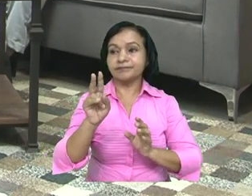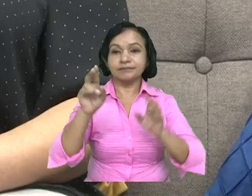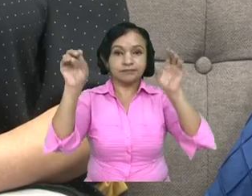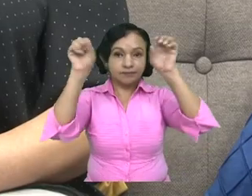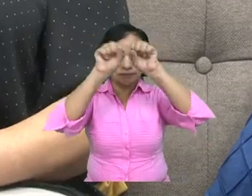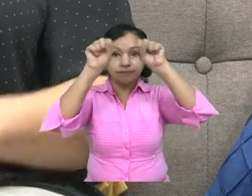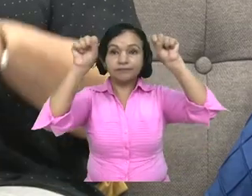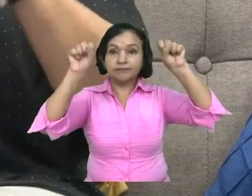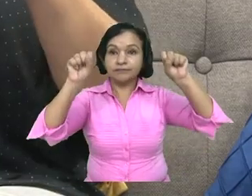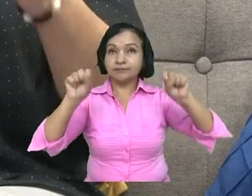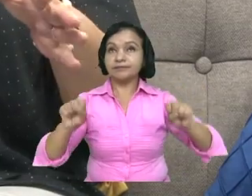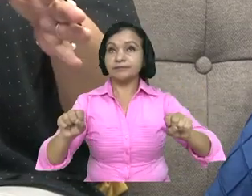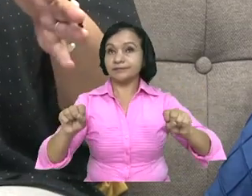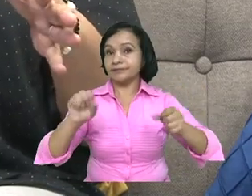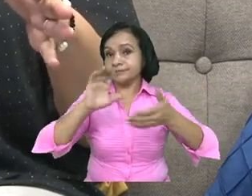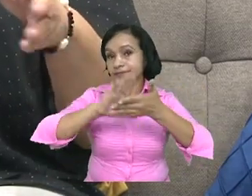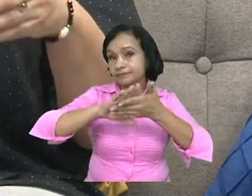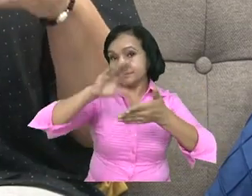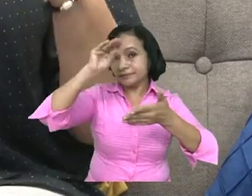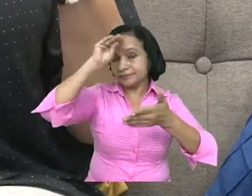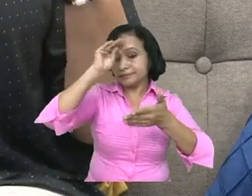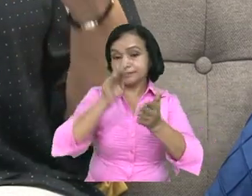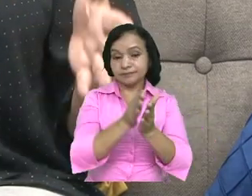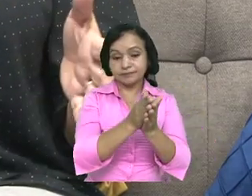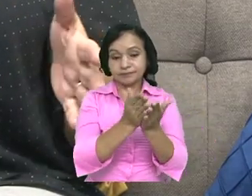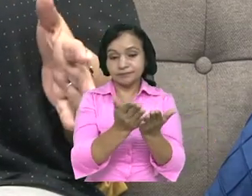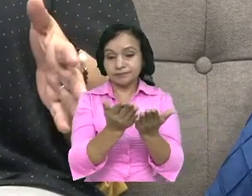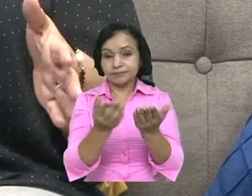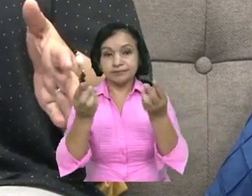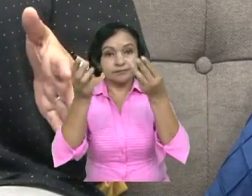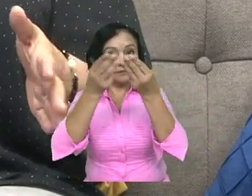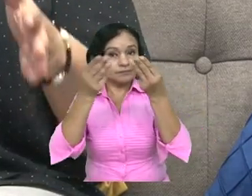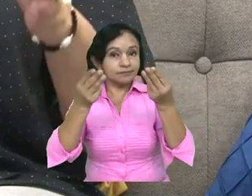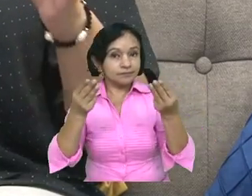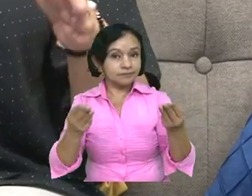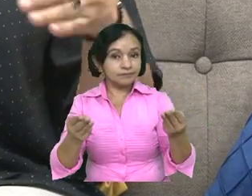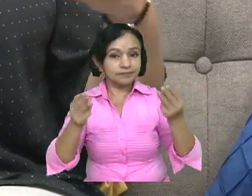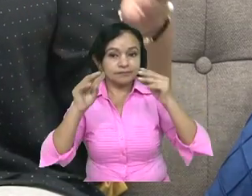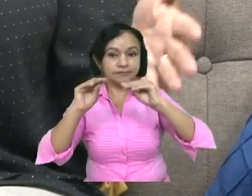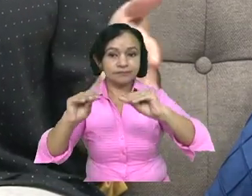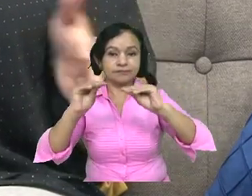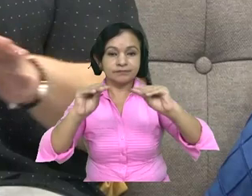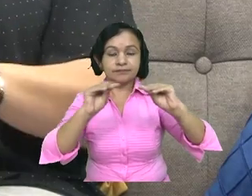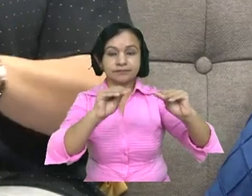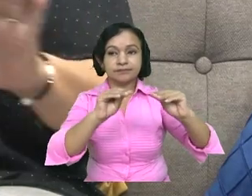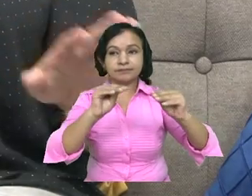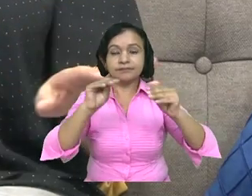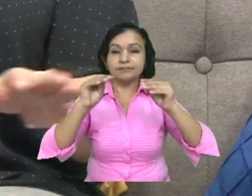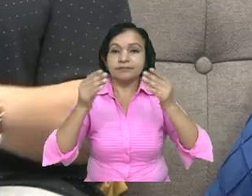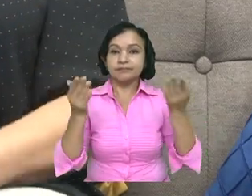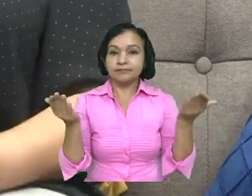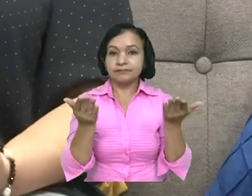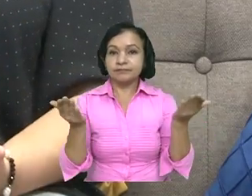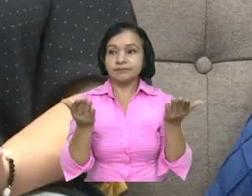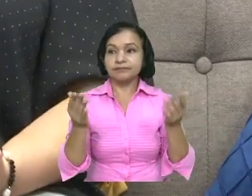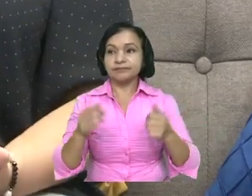capacitación, claro. Las cartillas, el material educativo que con el que se capacita